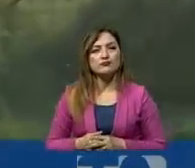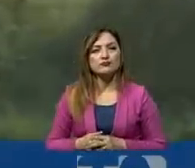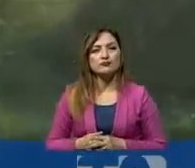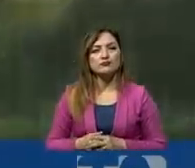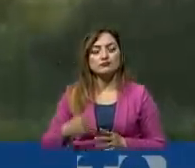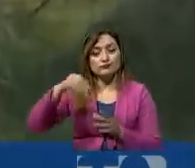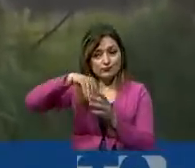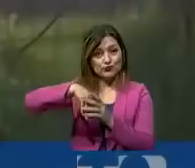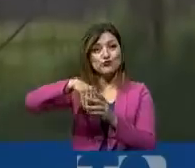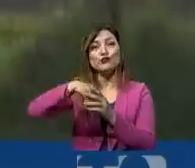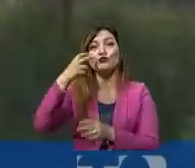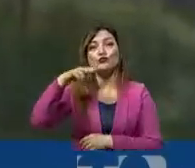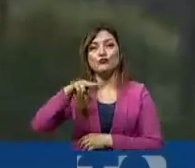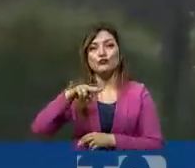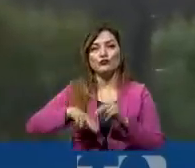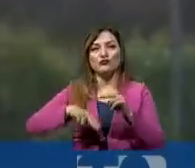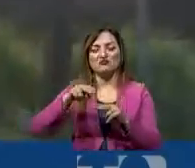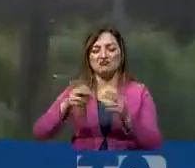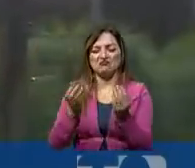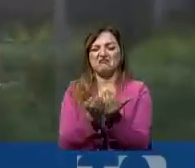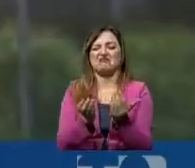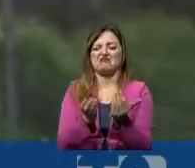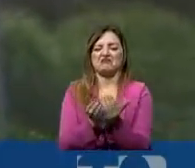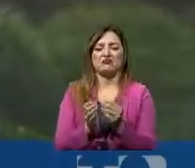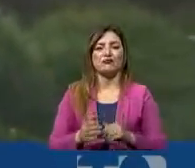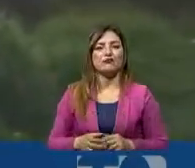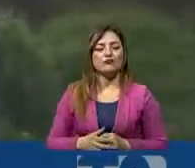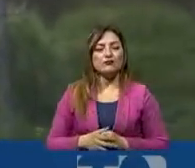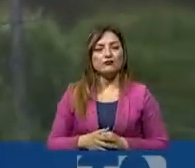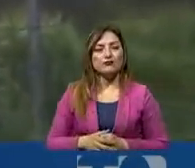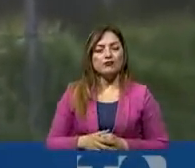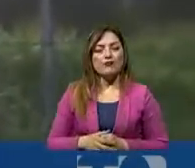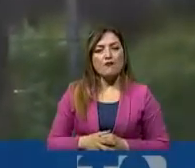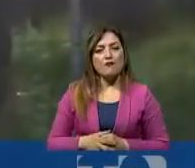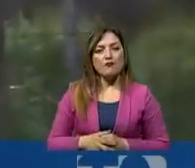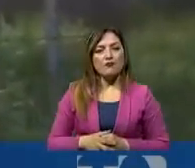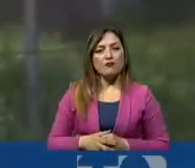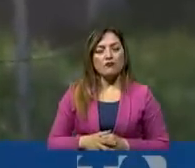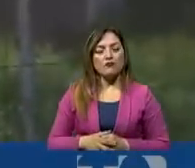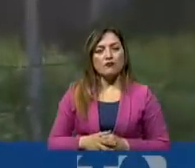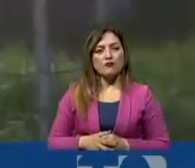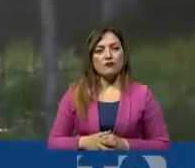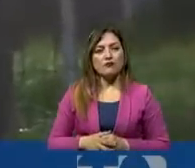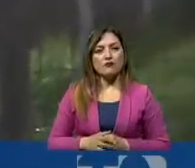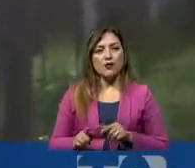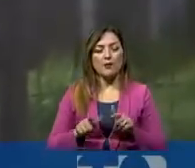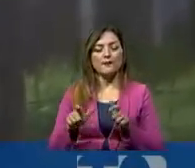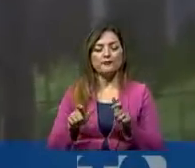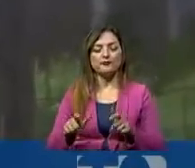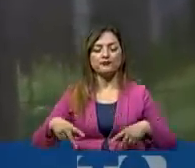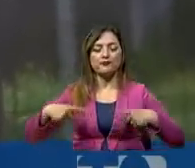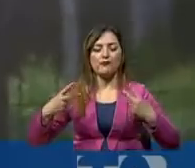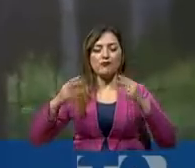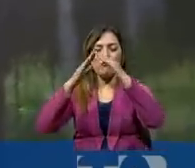de adentro hay escombros, hay algunos elementos que parecen vivienda de habitantes de